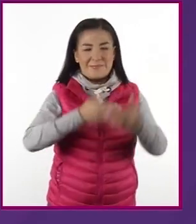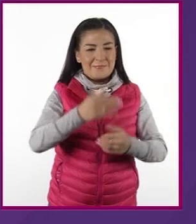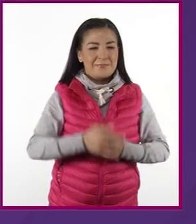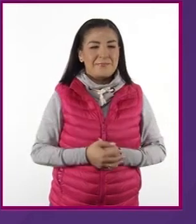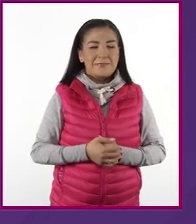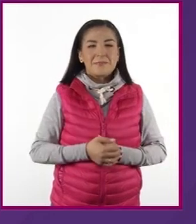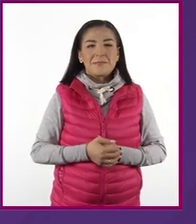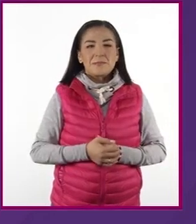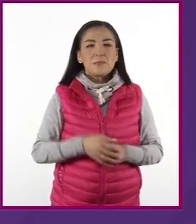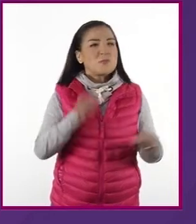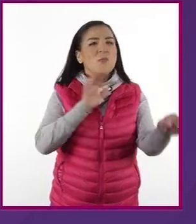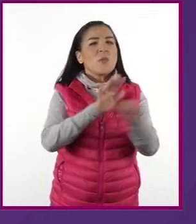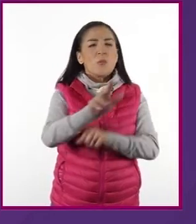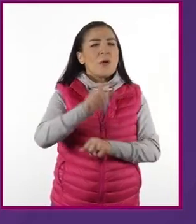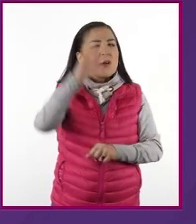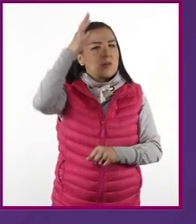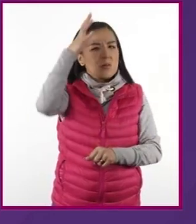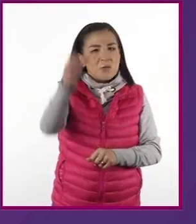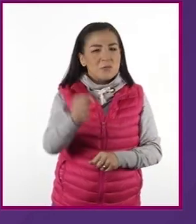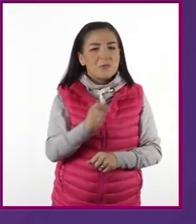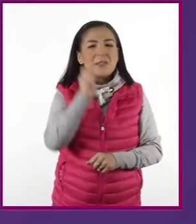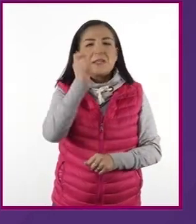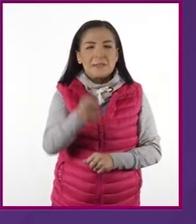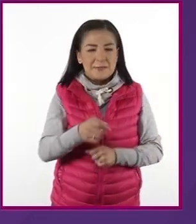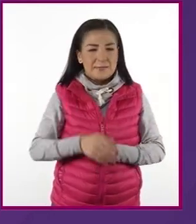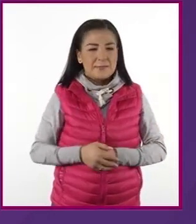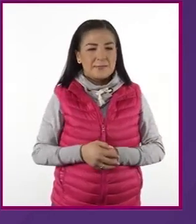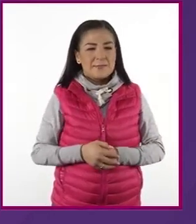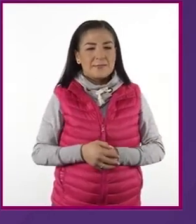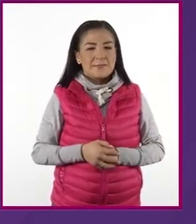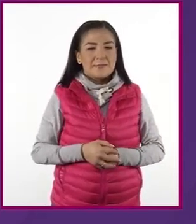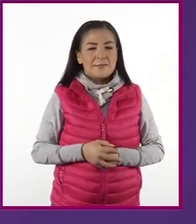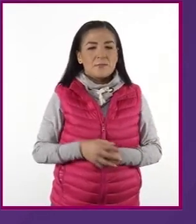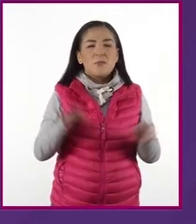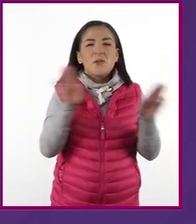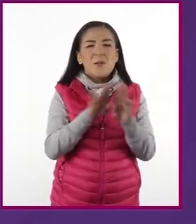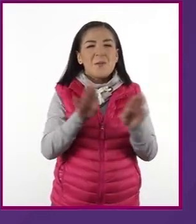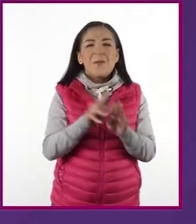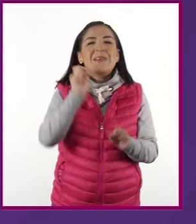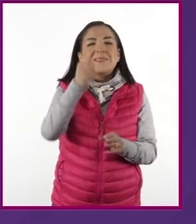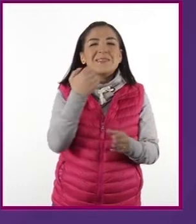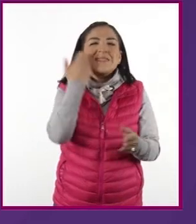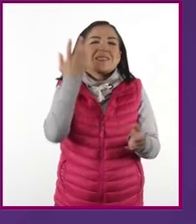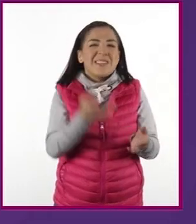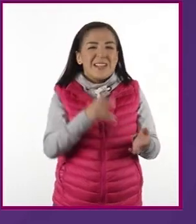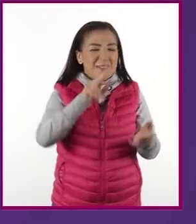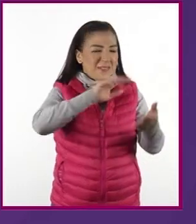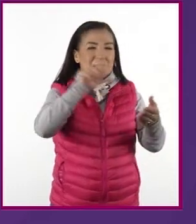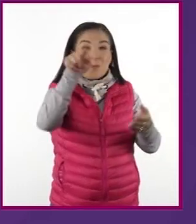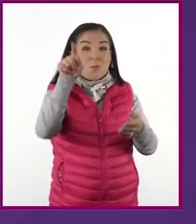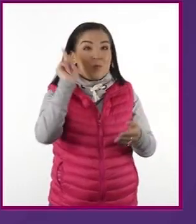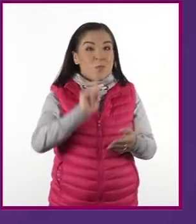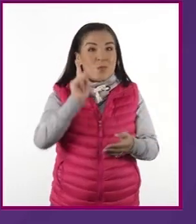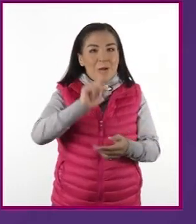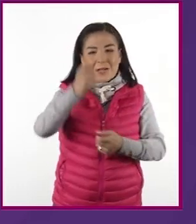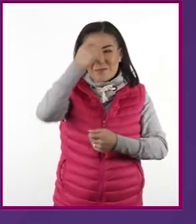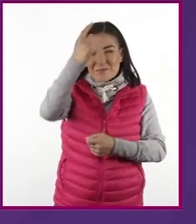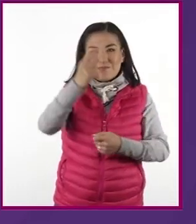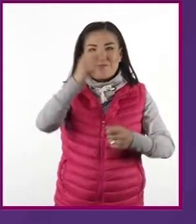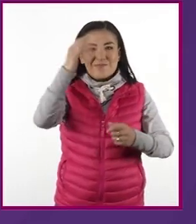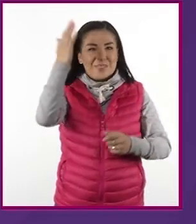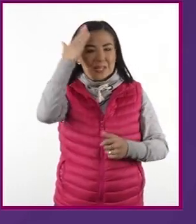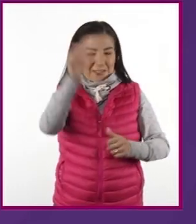preconceptos es el de acercarse a lo escrito por las mujeres, buscando únicamente lo que